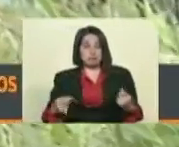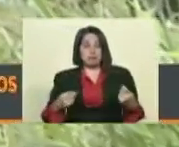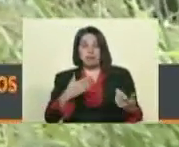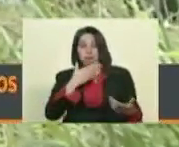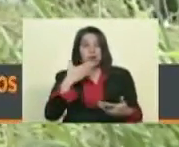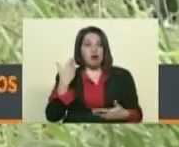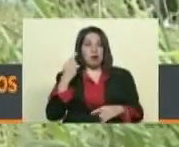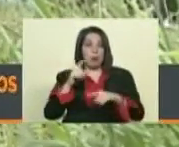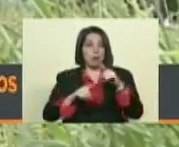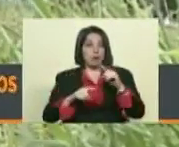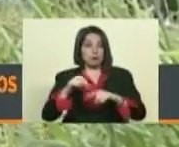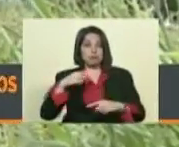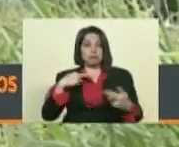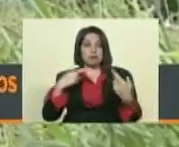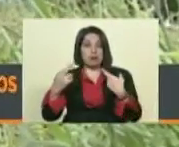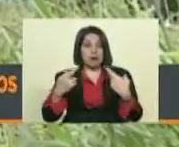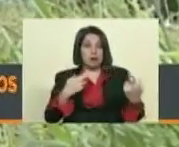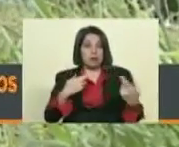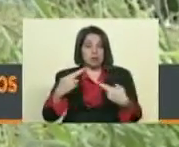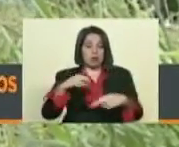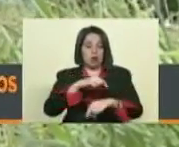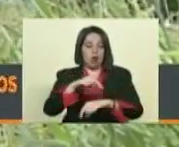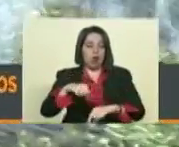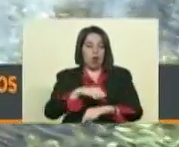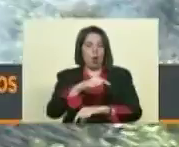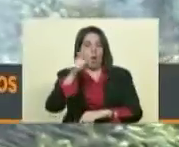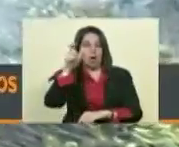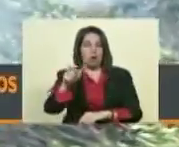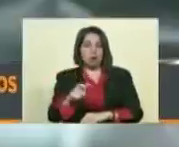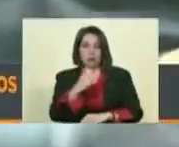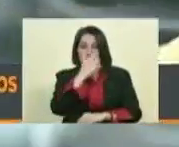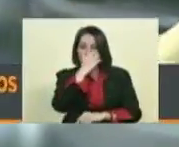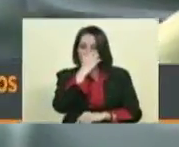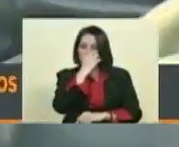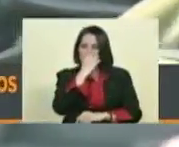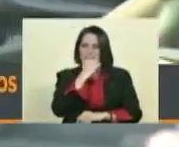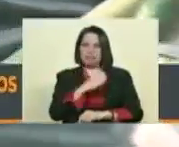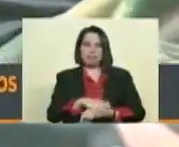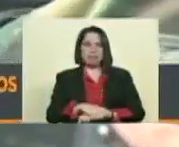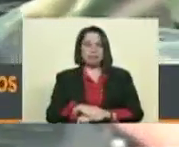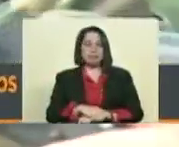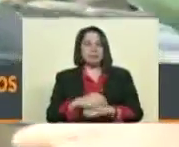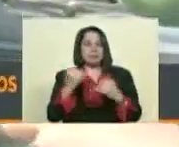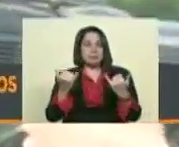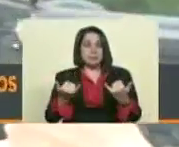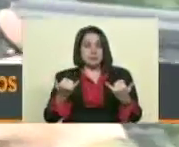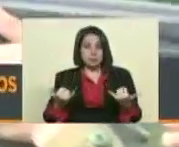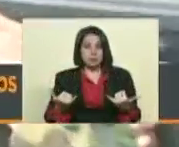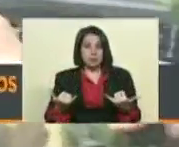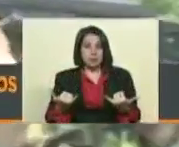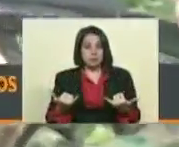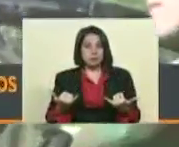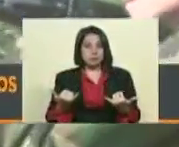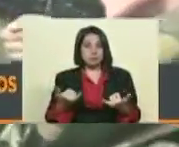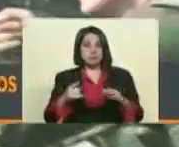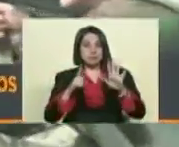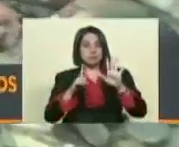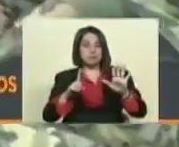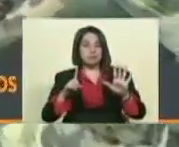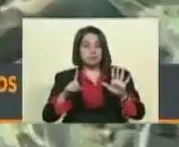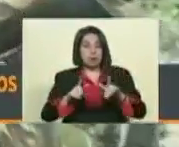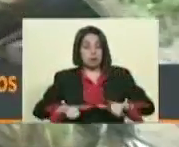fructífero esa relación hora-hombre. Hasta los momentos hemos incursionado en 6